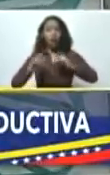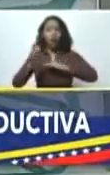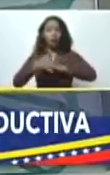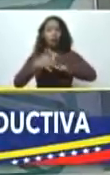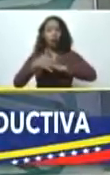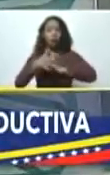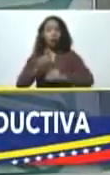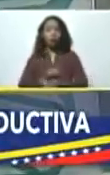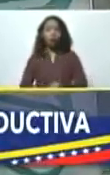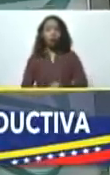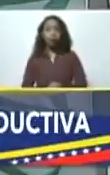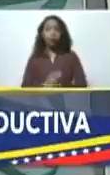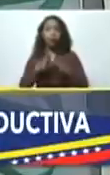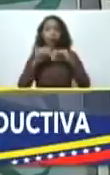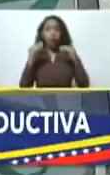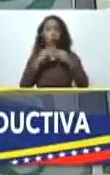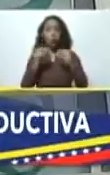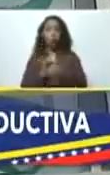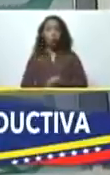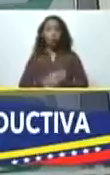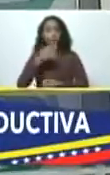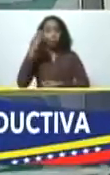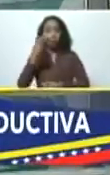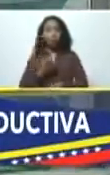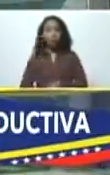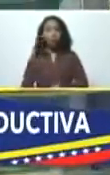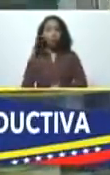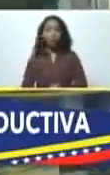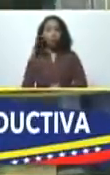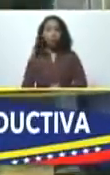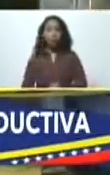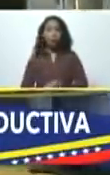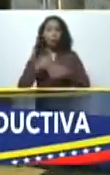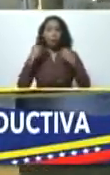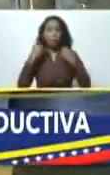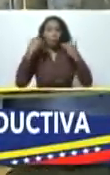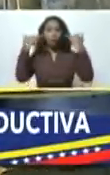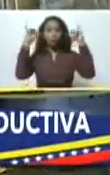tecnología, en todo, ¿verdad? Y para celebrar